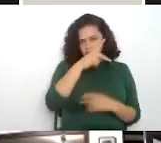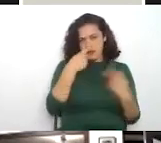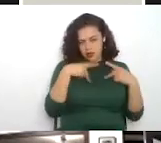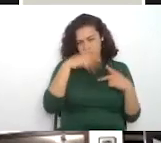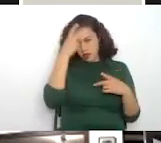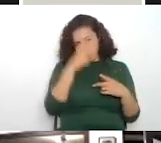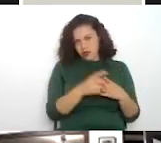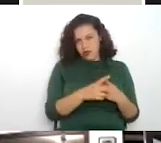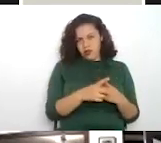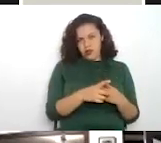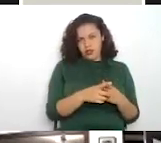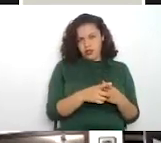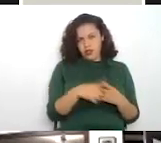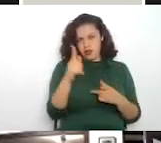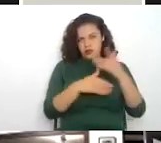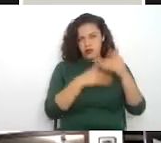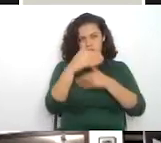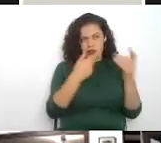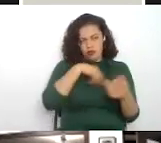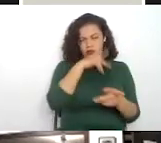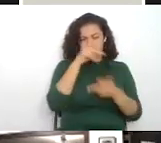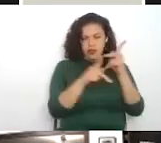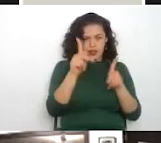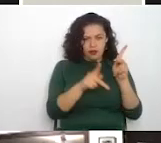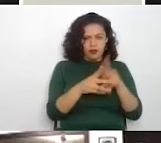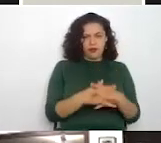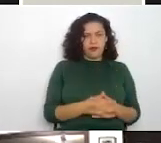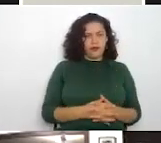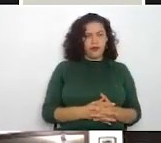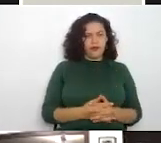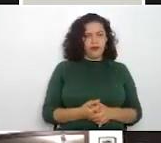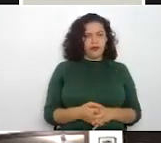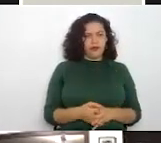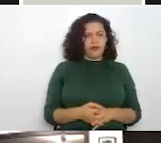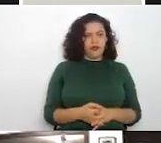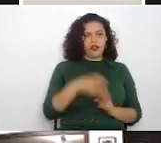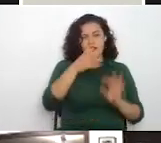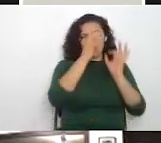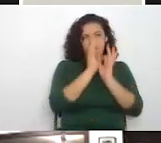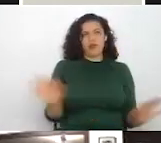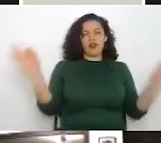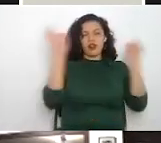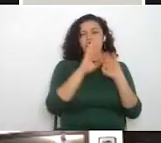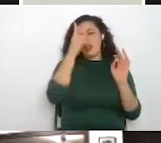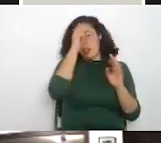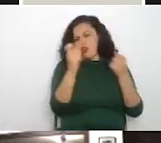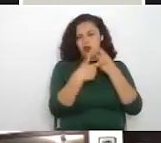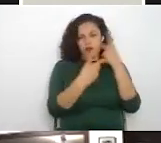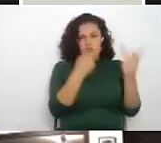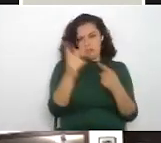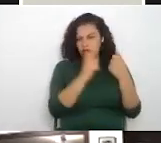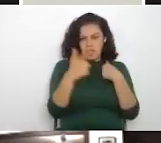de esos procedimientos, ¿sí? Entonces, eso es muy importante. No sé si hay alguna pregunta, veo